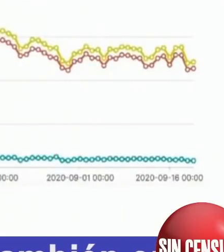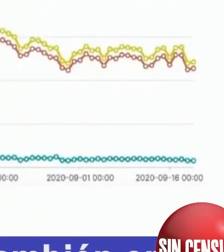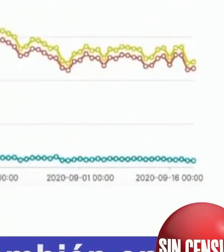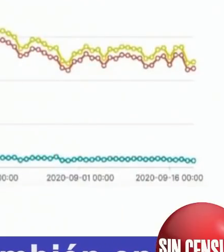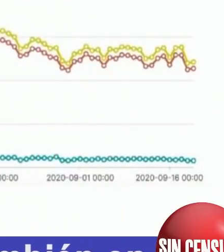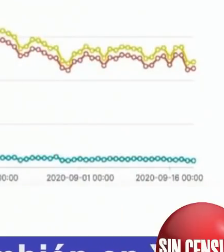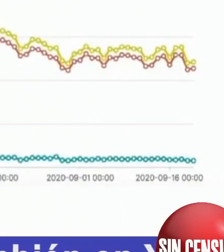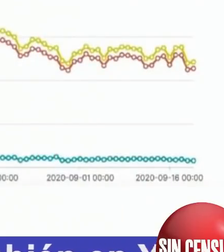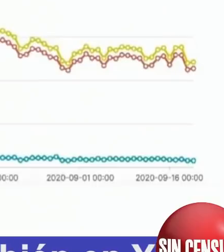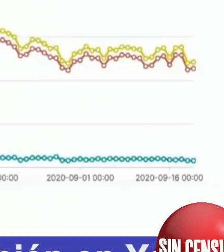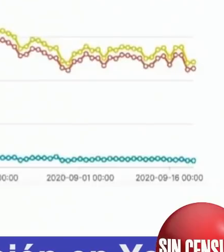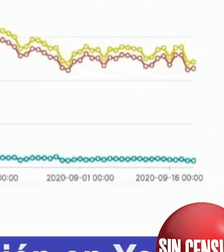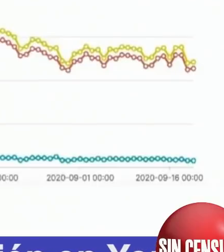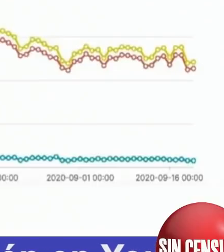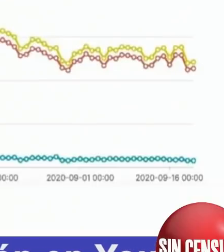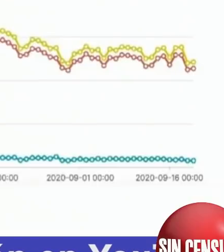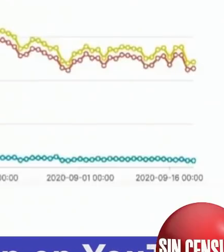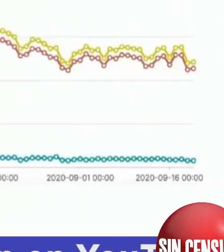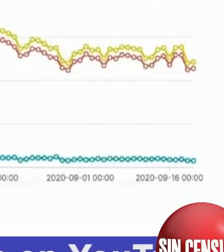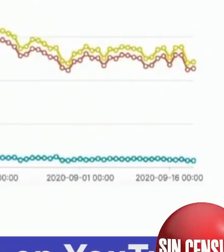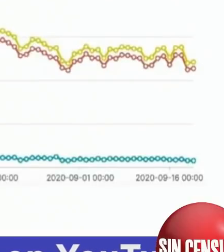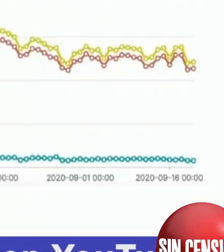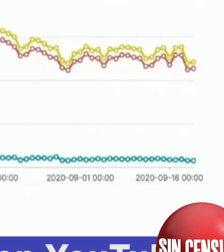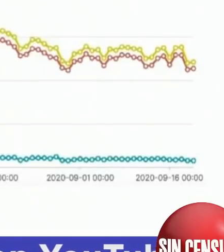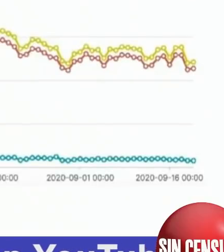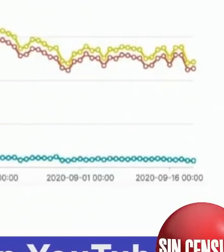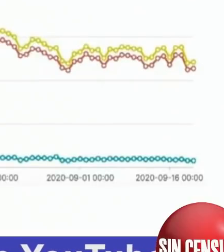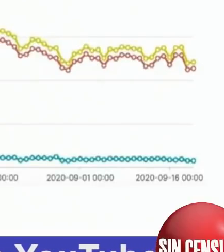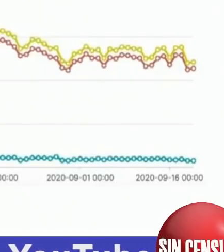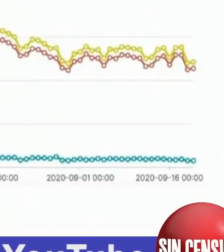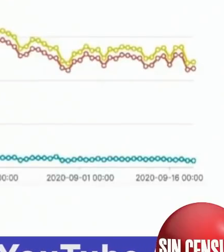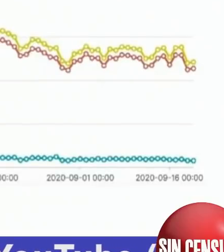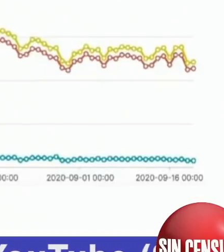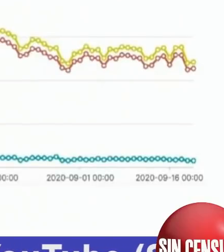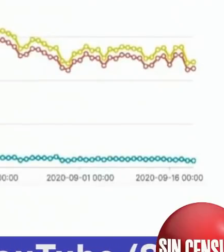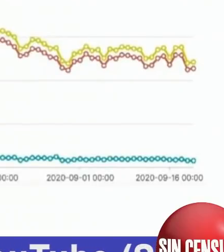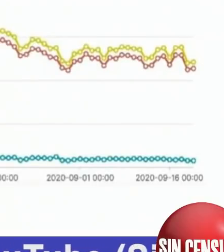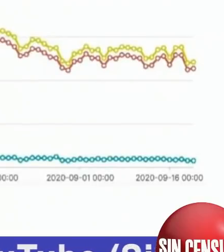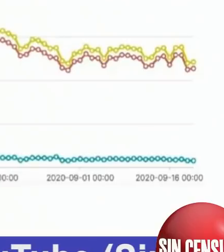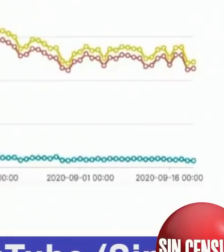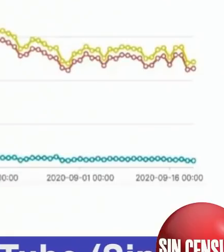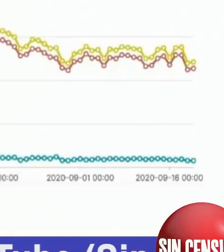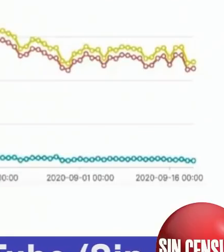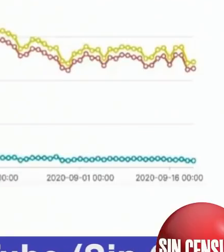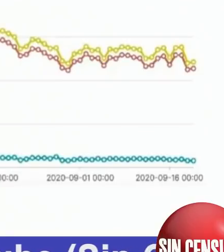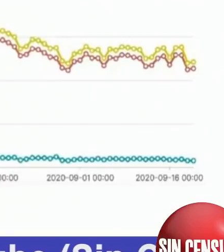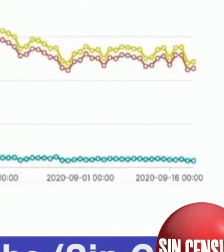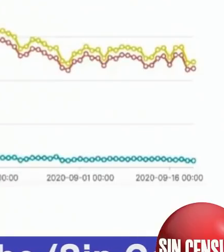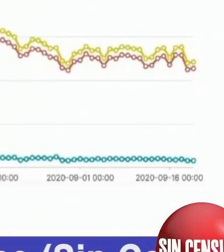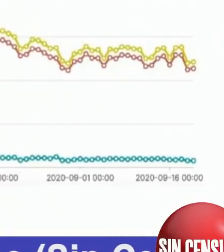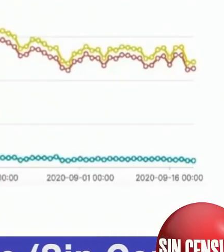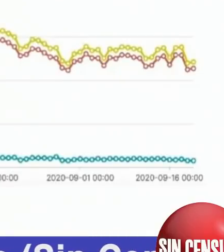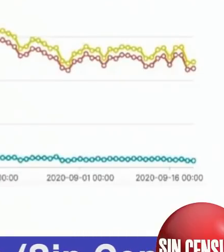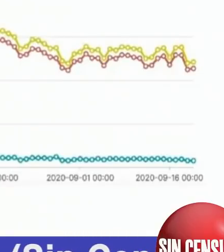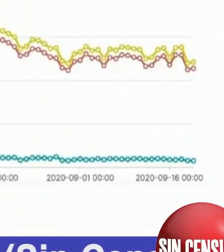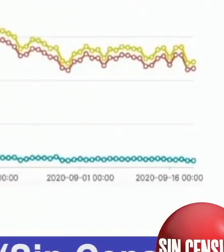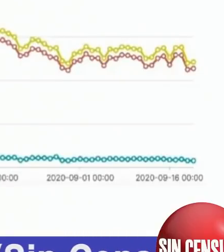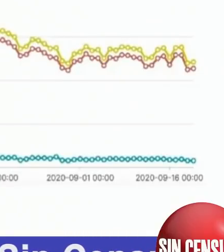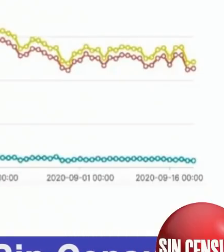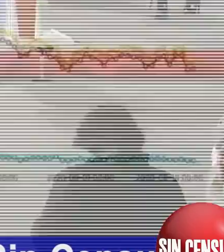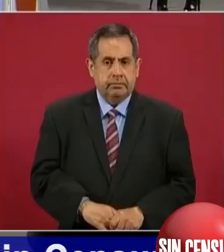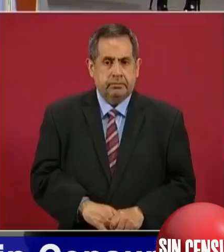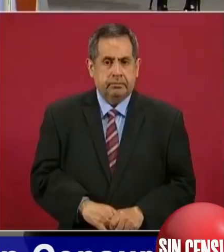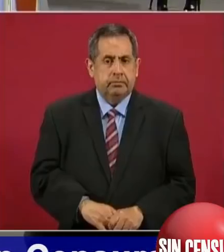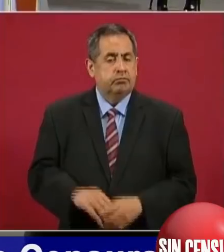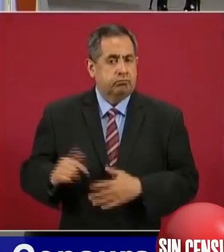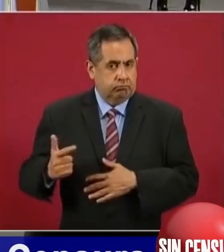habla también de un buen control epidémico en uno de los estados más poblados después de Veracruz.